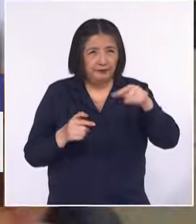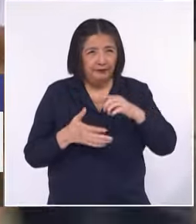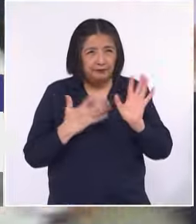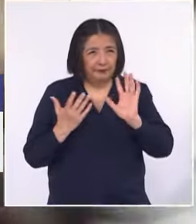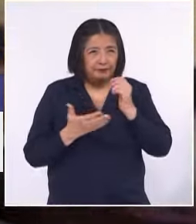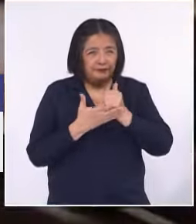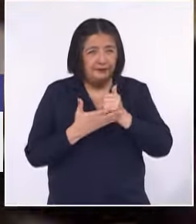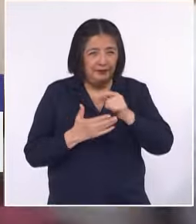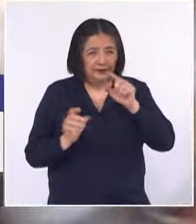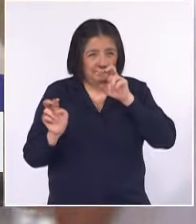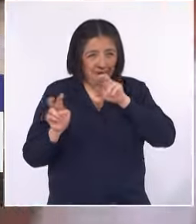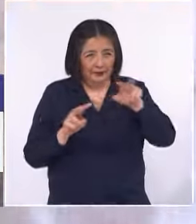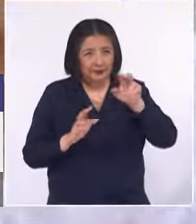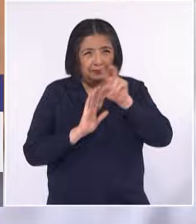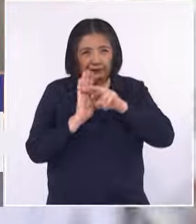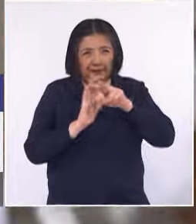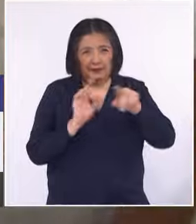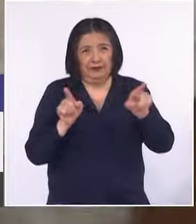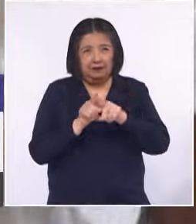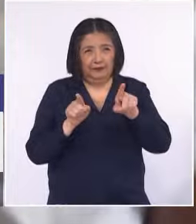a grabar el video también.